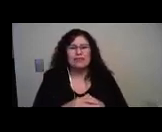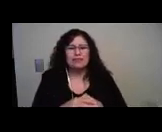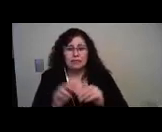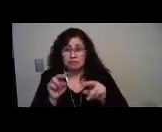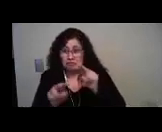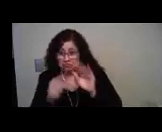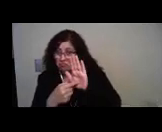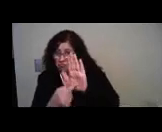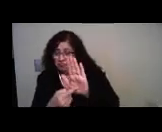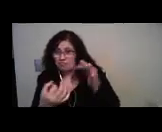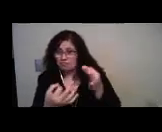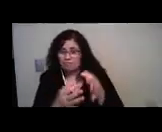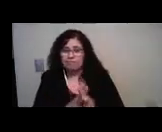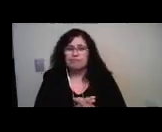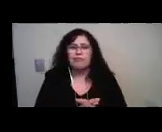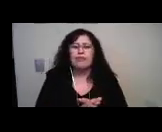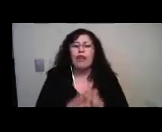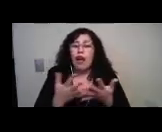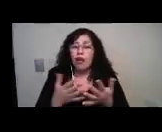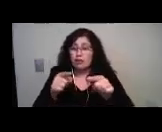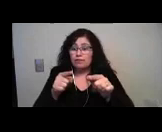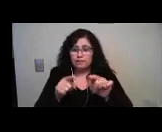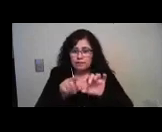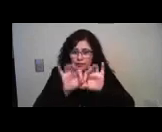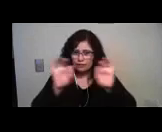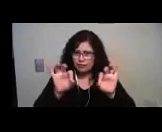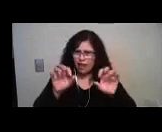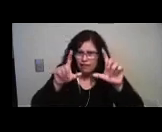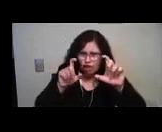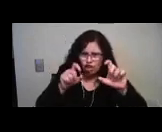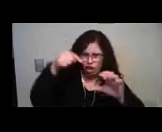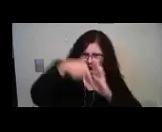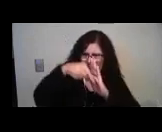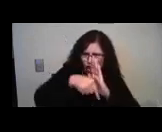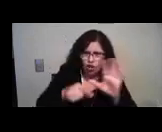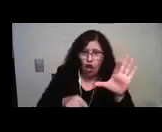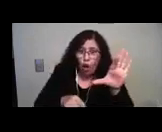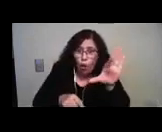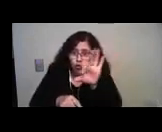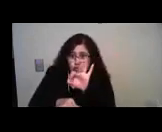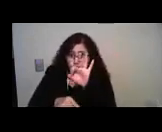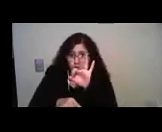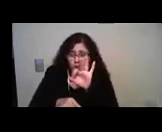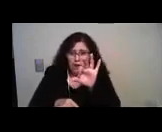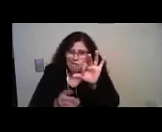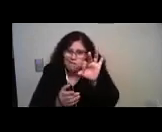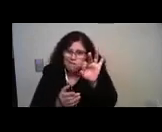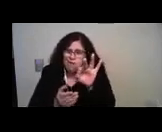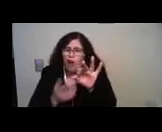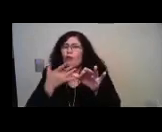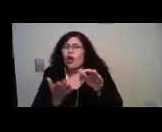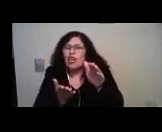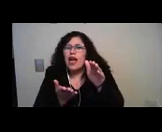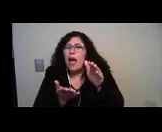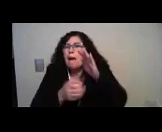imágenes, ¿ya? En la imagen inferior también se puede ver cómo esta región de la arteria tiene una